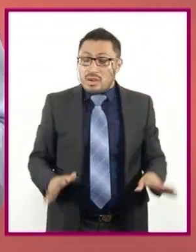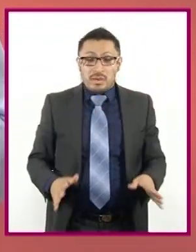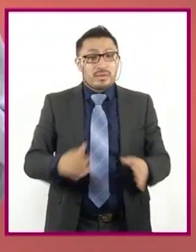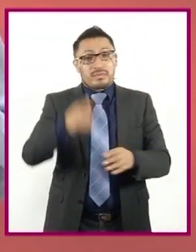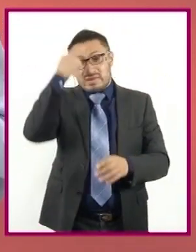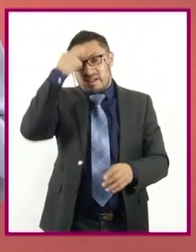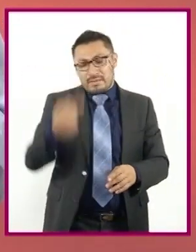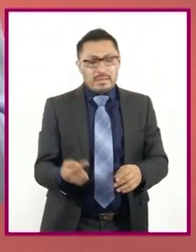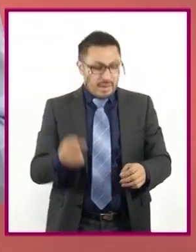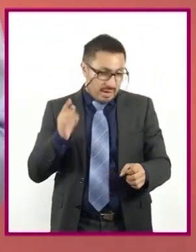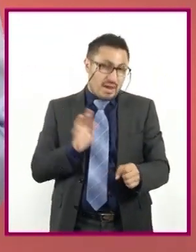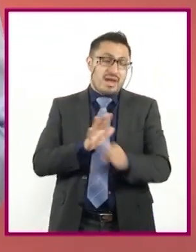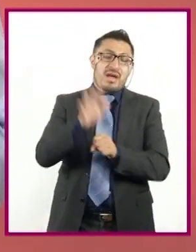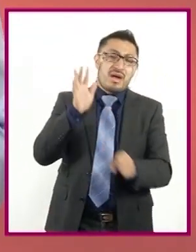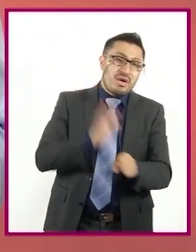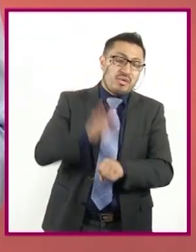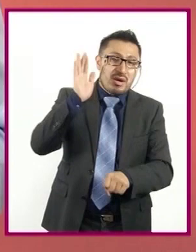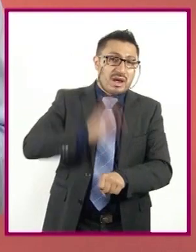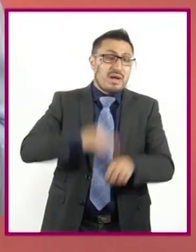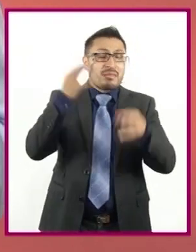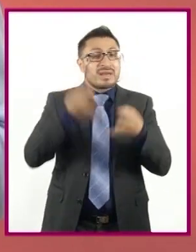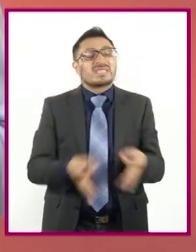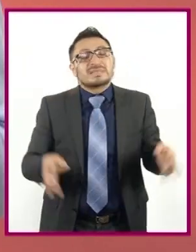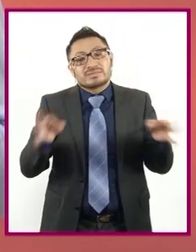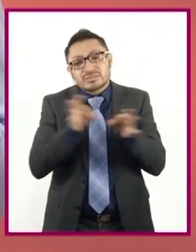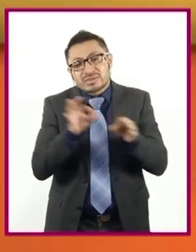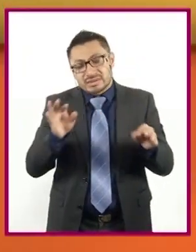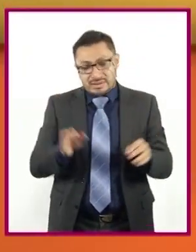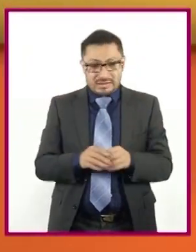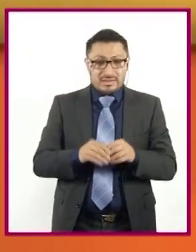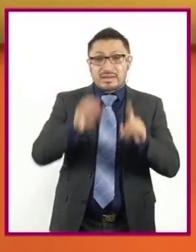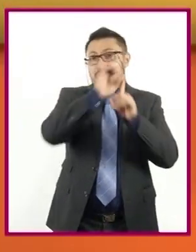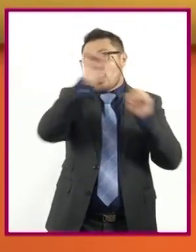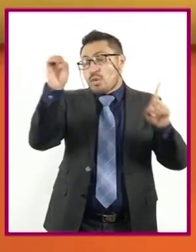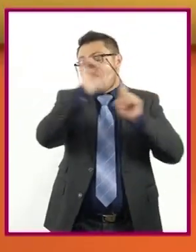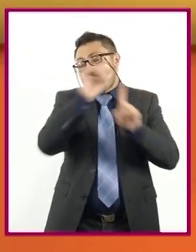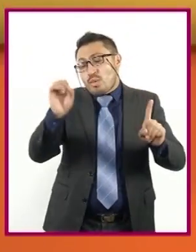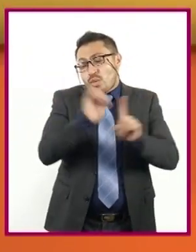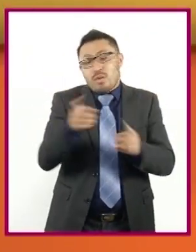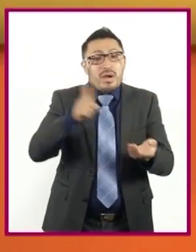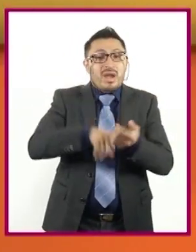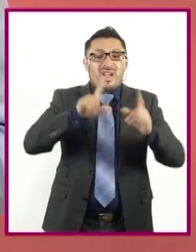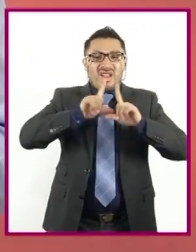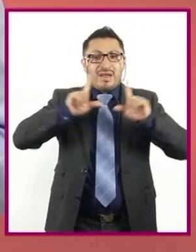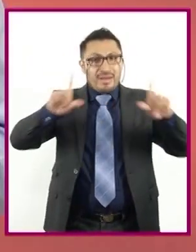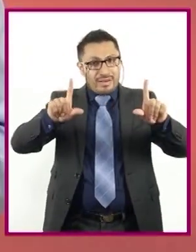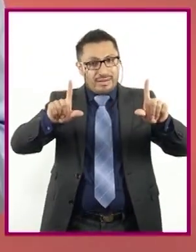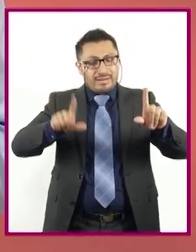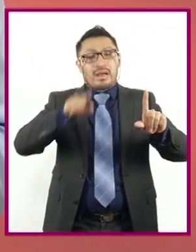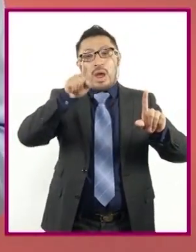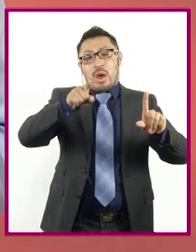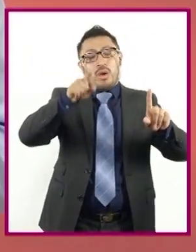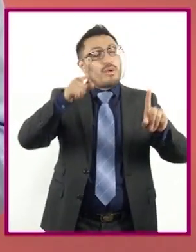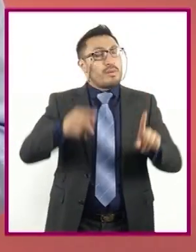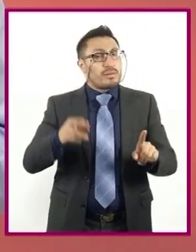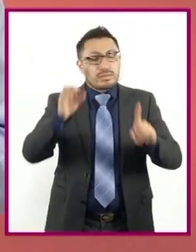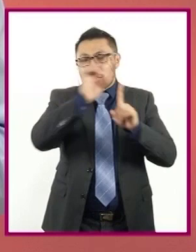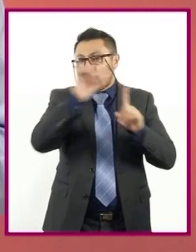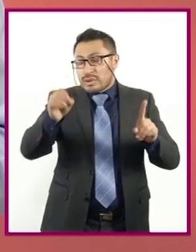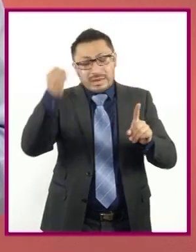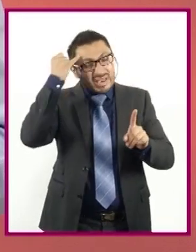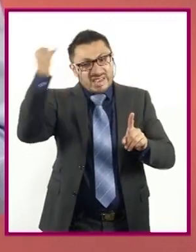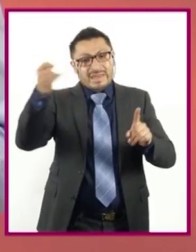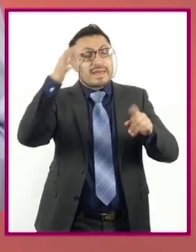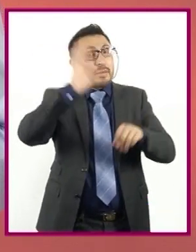para saber a qué se le dará mayor peso en una ficha. Es importante que prioricen las ideas que